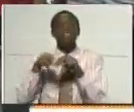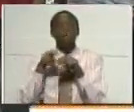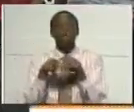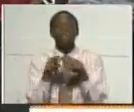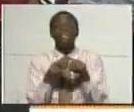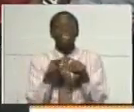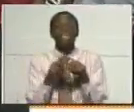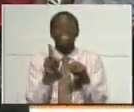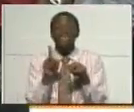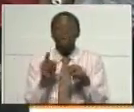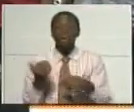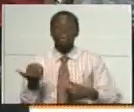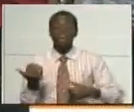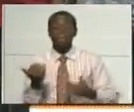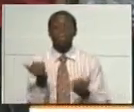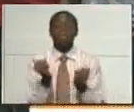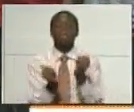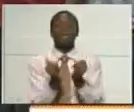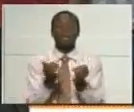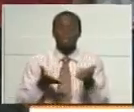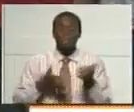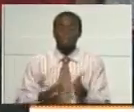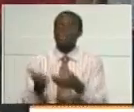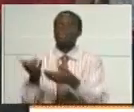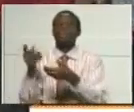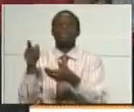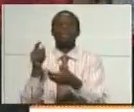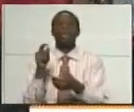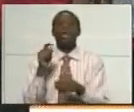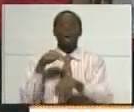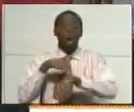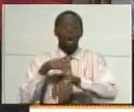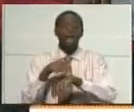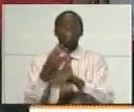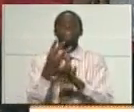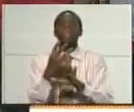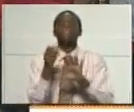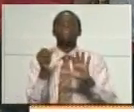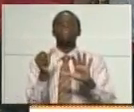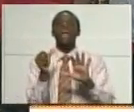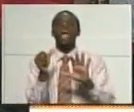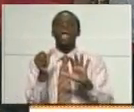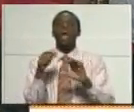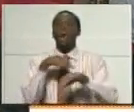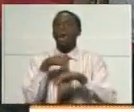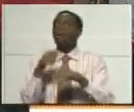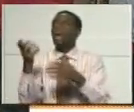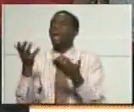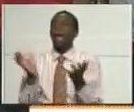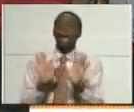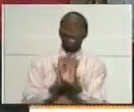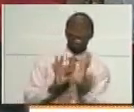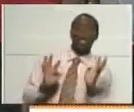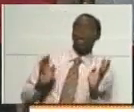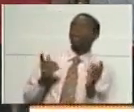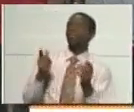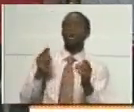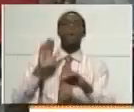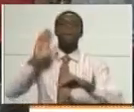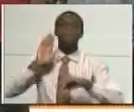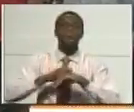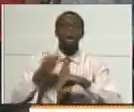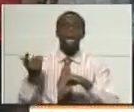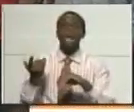un grupo de niños recién nacidos, que tenían 36 horas sin poder recibir su tratamiento por culpa de los